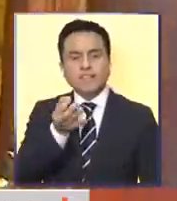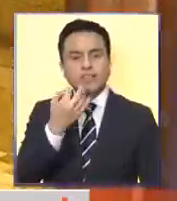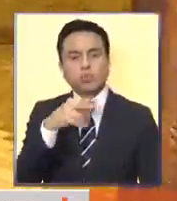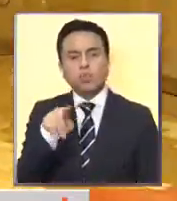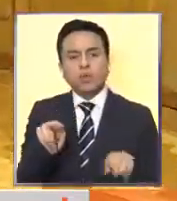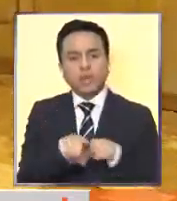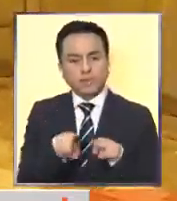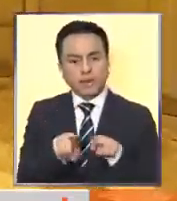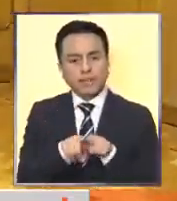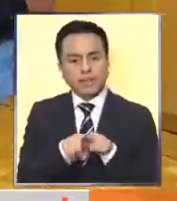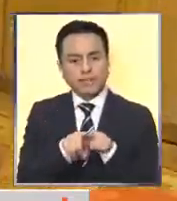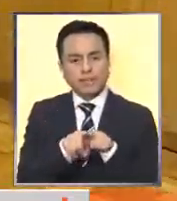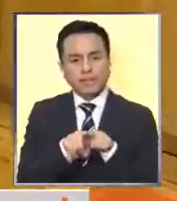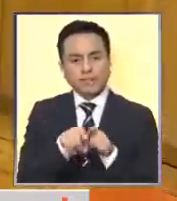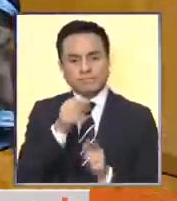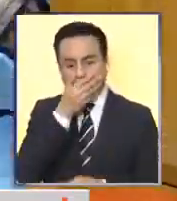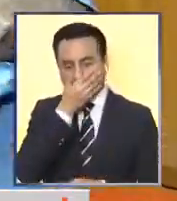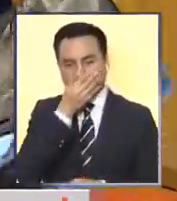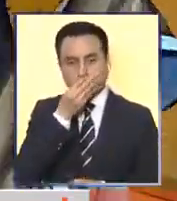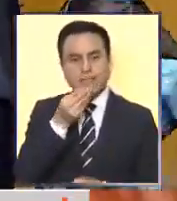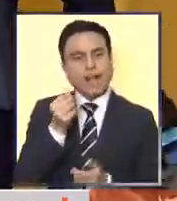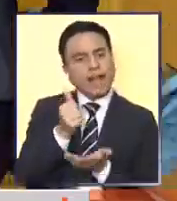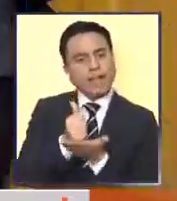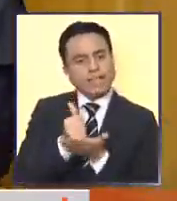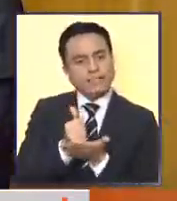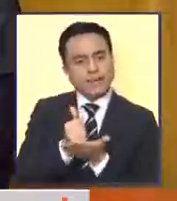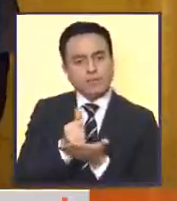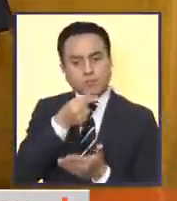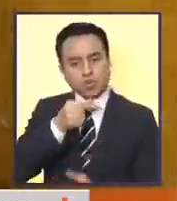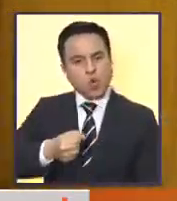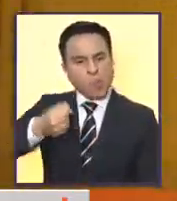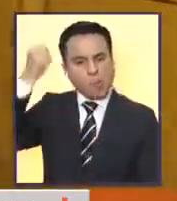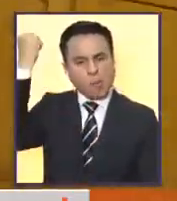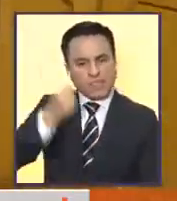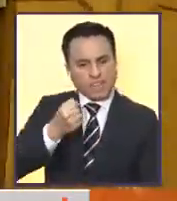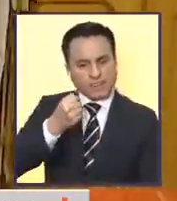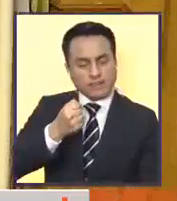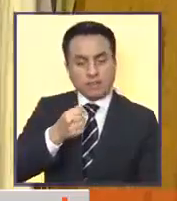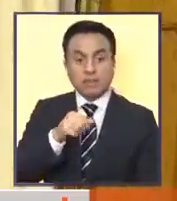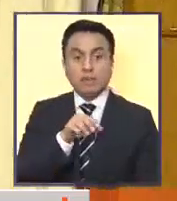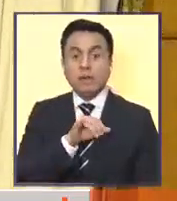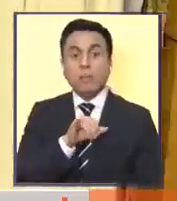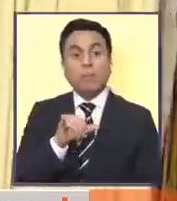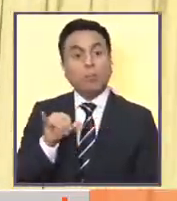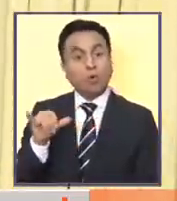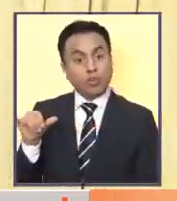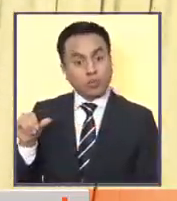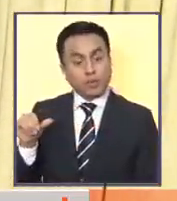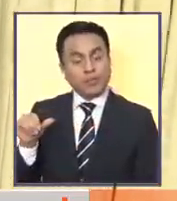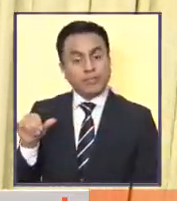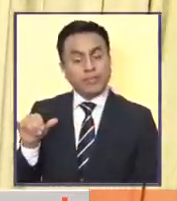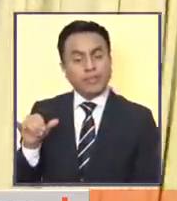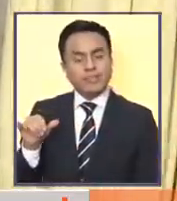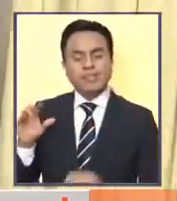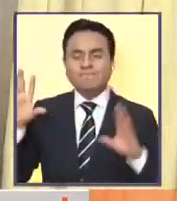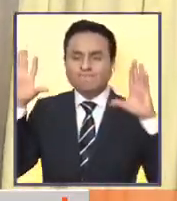hermana, la alcaldesa, que la vamos a matar. Posteriormente, en una